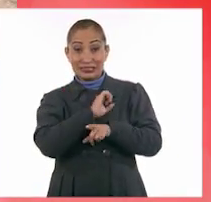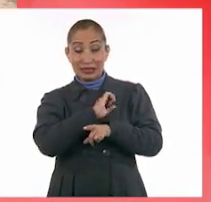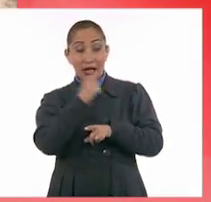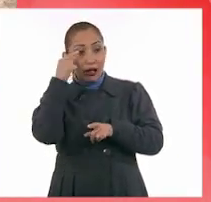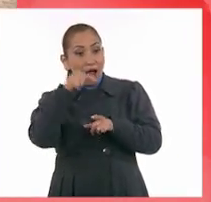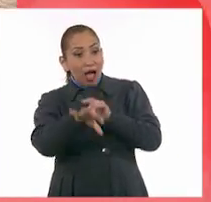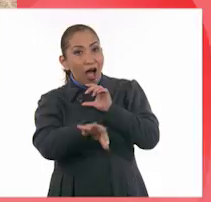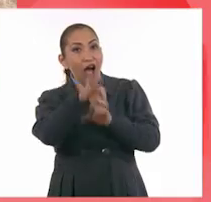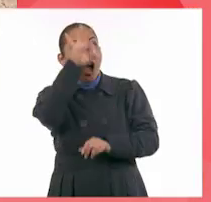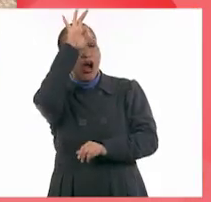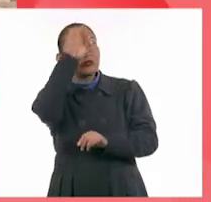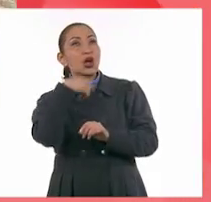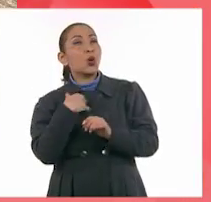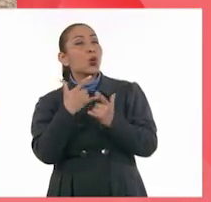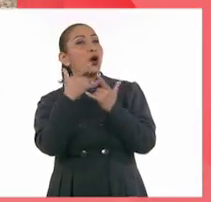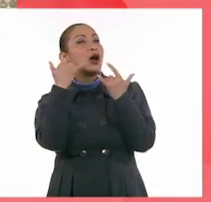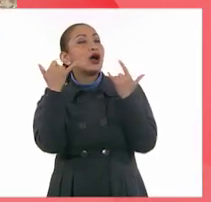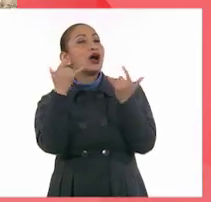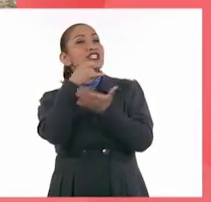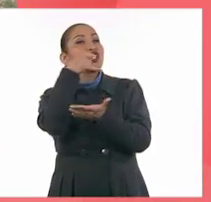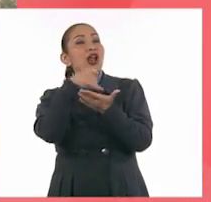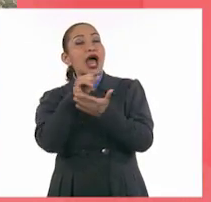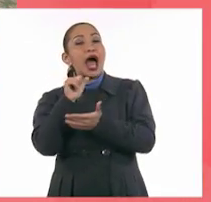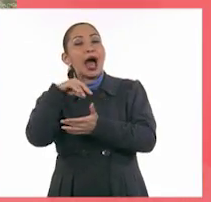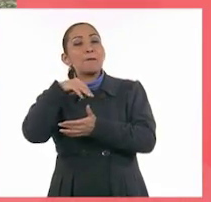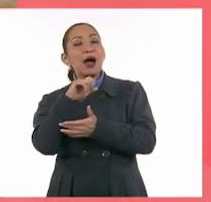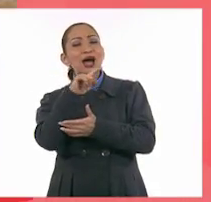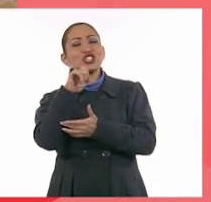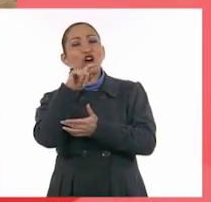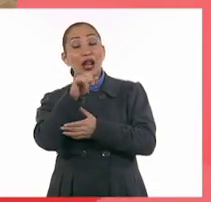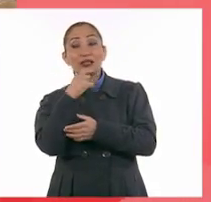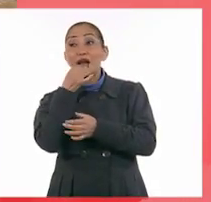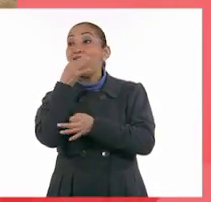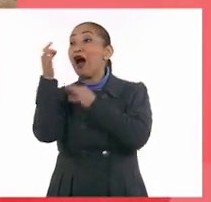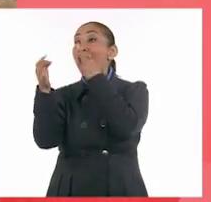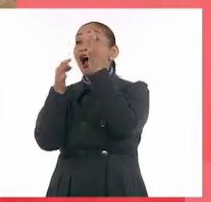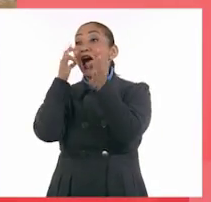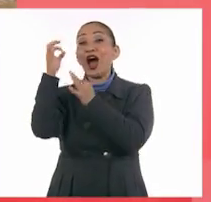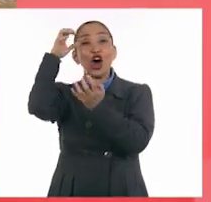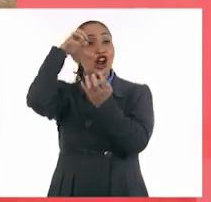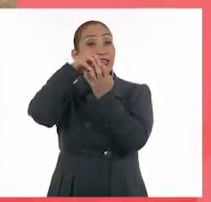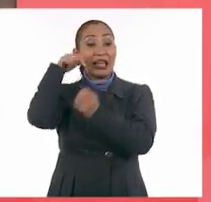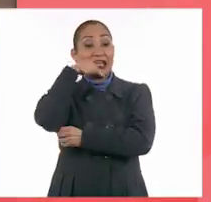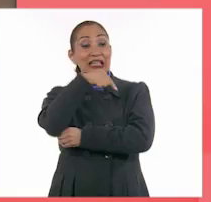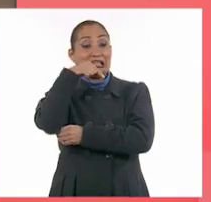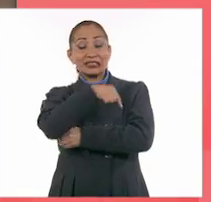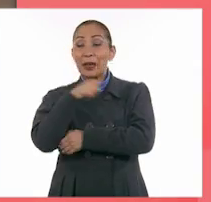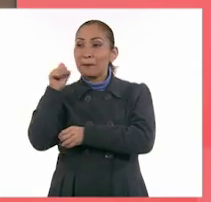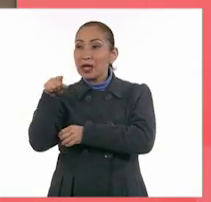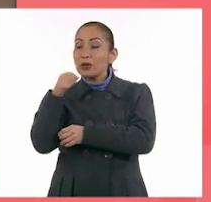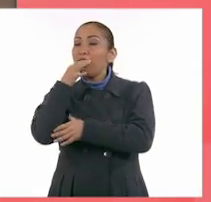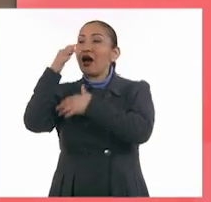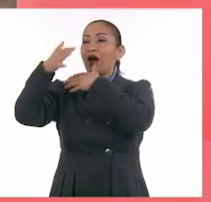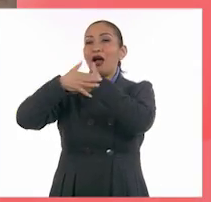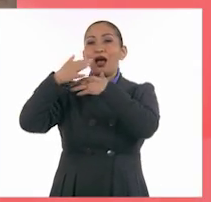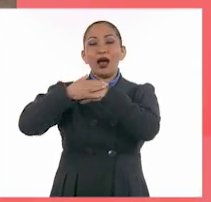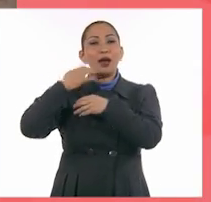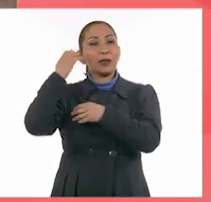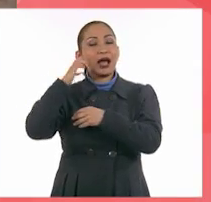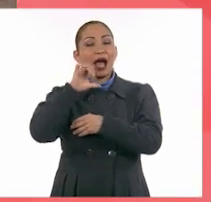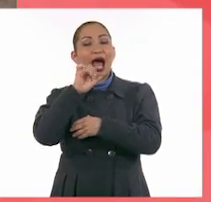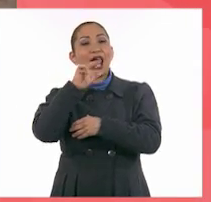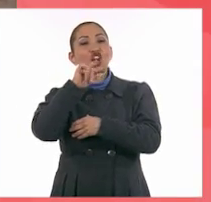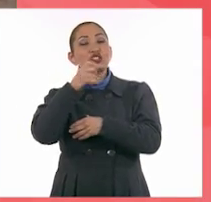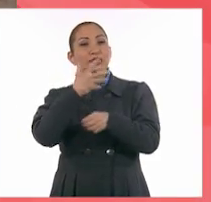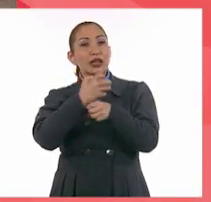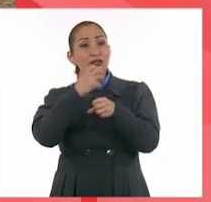haber encontrado la mítica isla de las Amazonas y así lo comunicaron a Cortés, quien a su vez informó al emperador Carlos